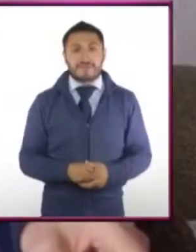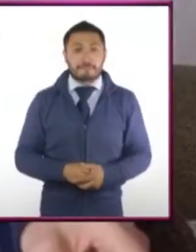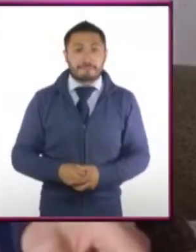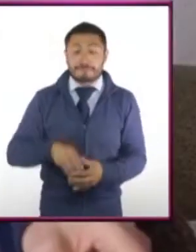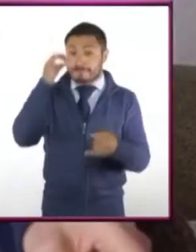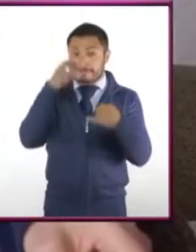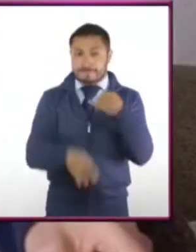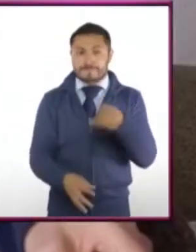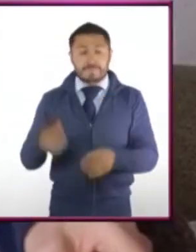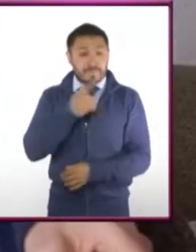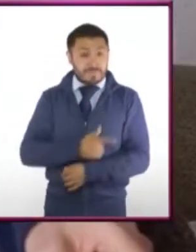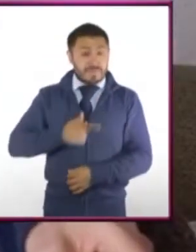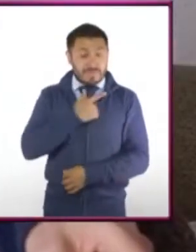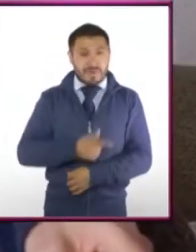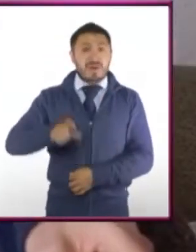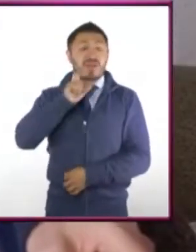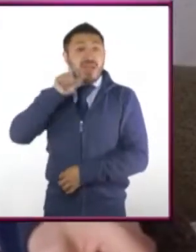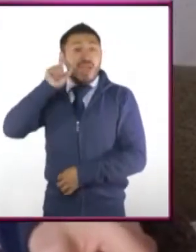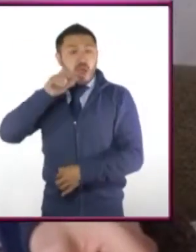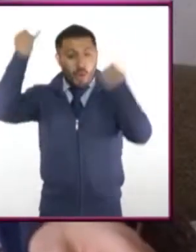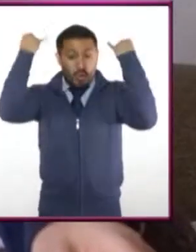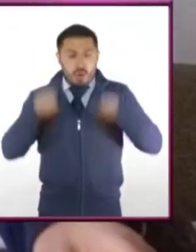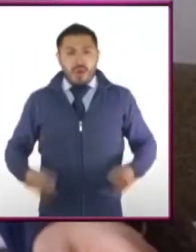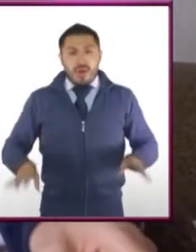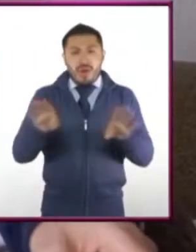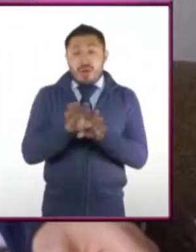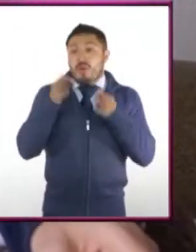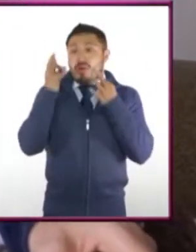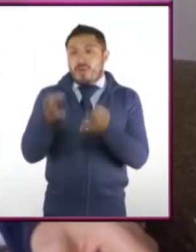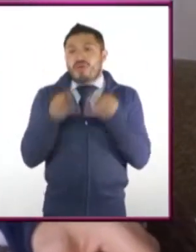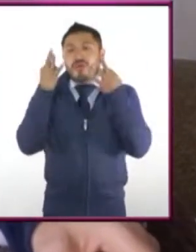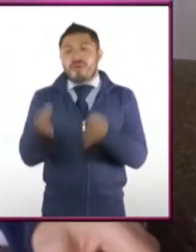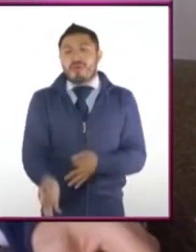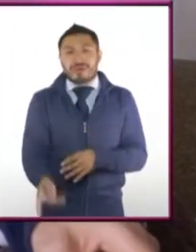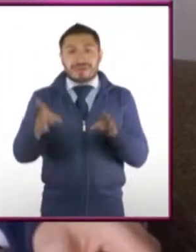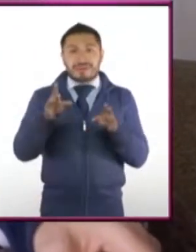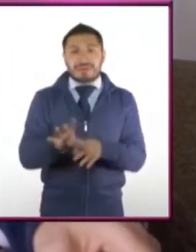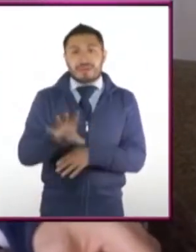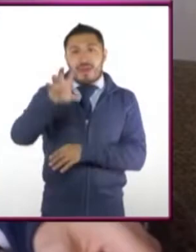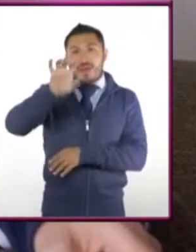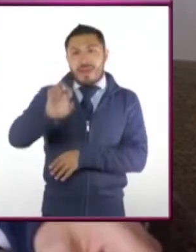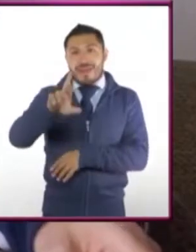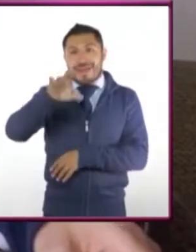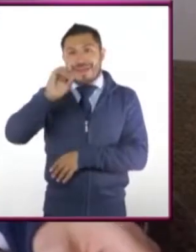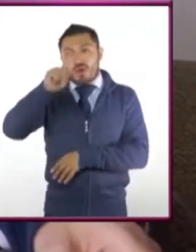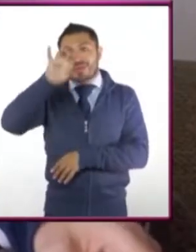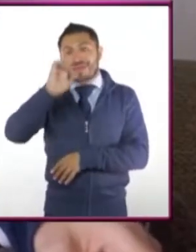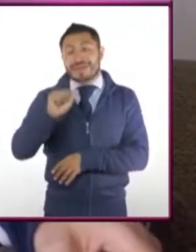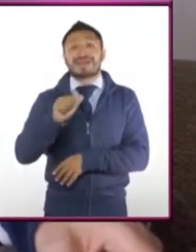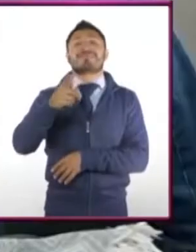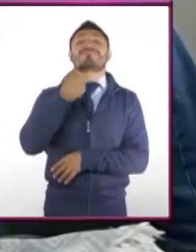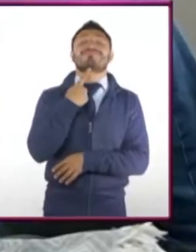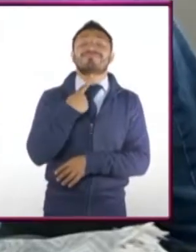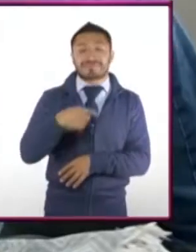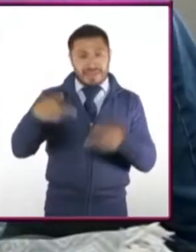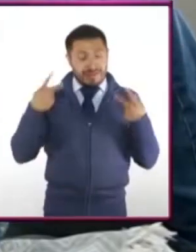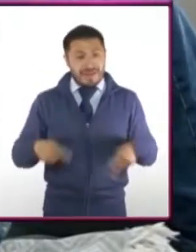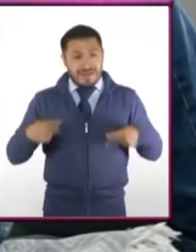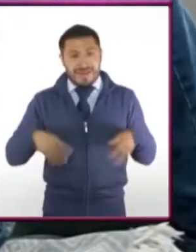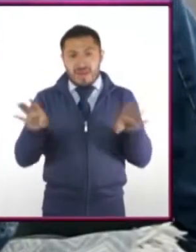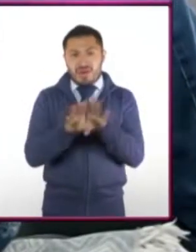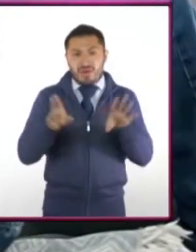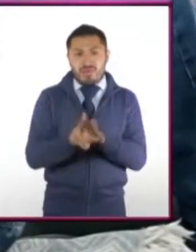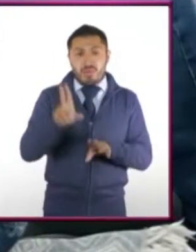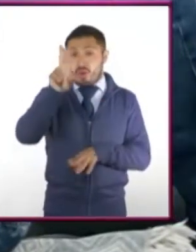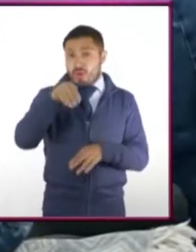otras. Y por último, la orientación sexual se define por la atracción erótica afectiva de las personas, y esta